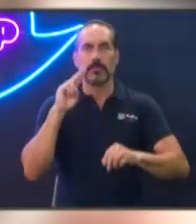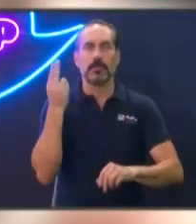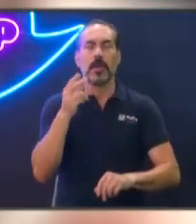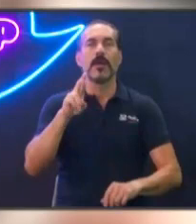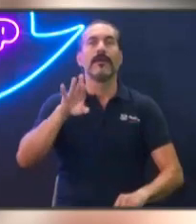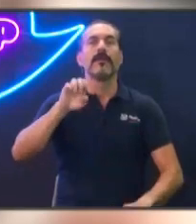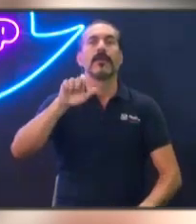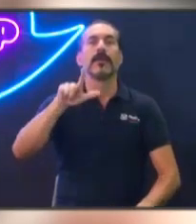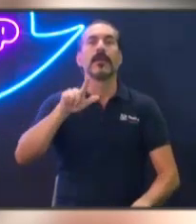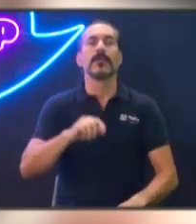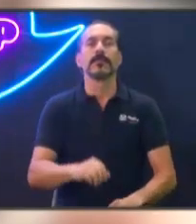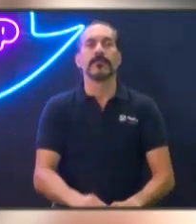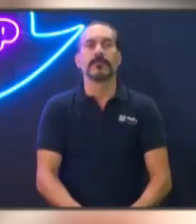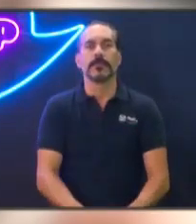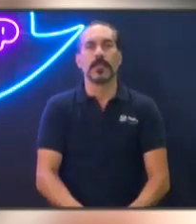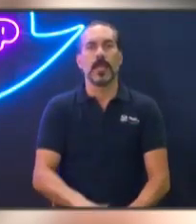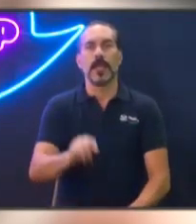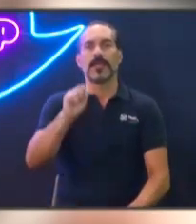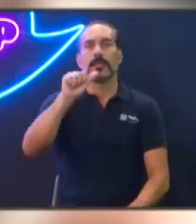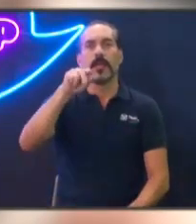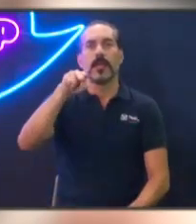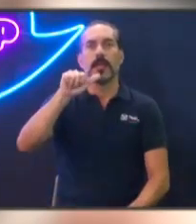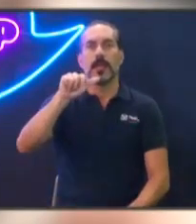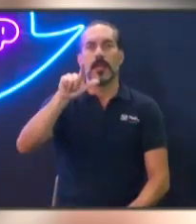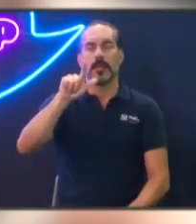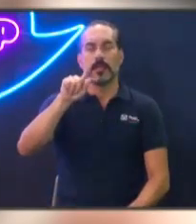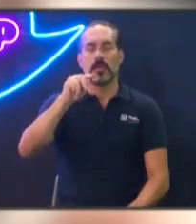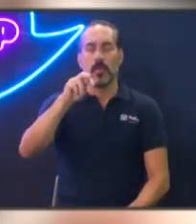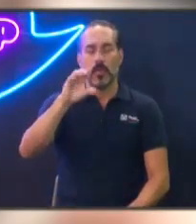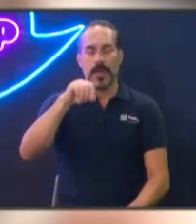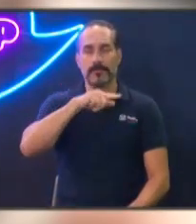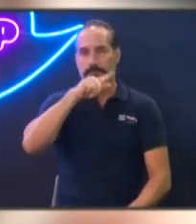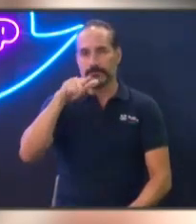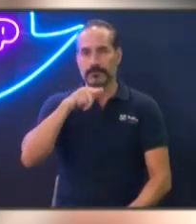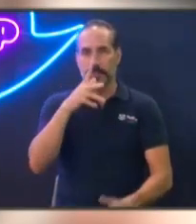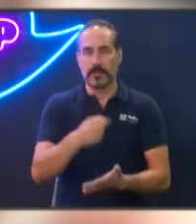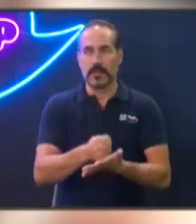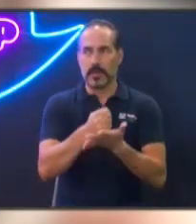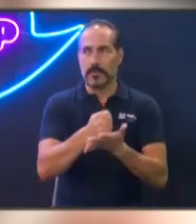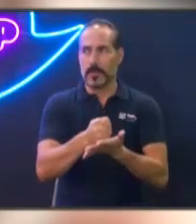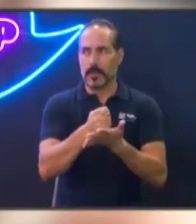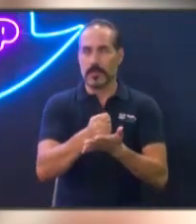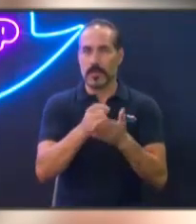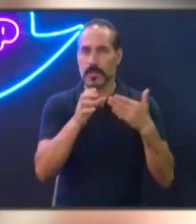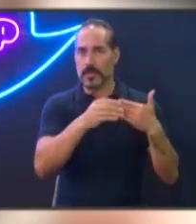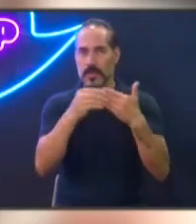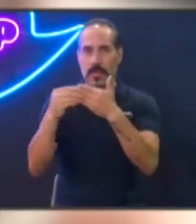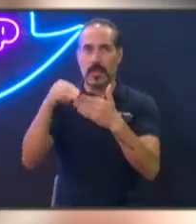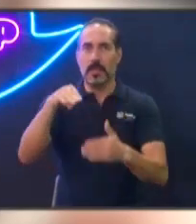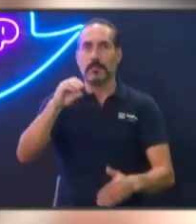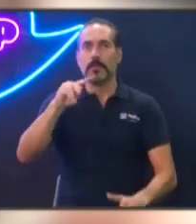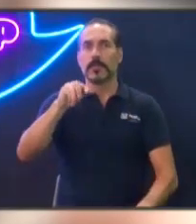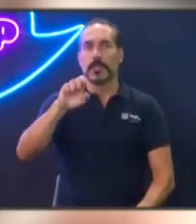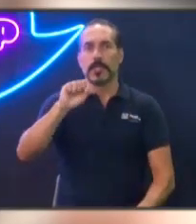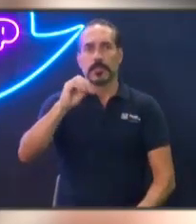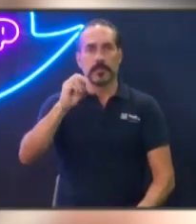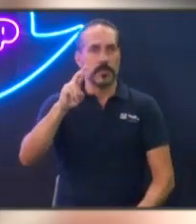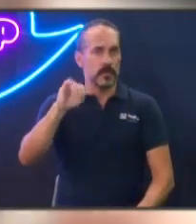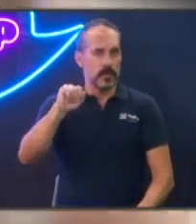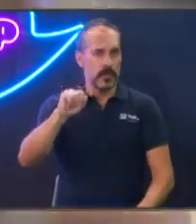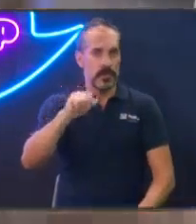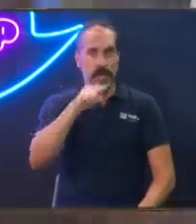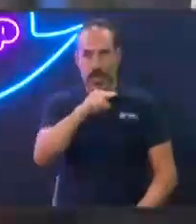Real tanatóloga y logoterapeuta gu montesori en psicología por la Universidad